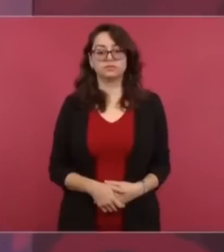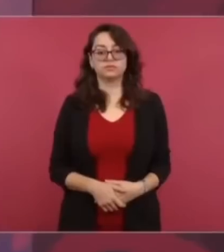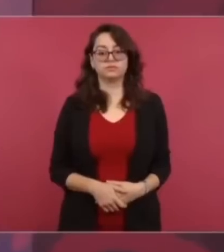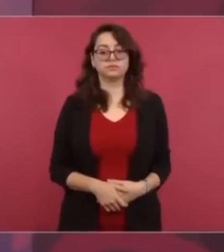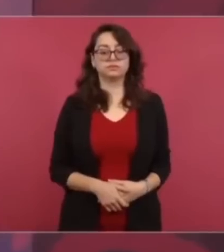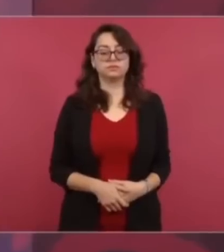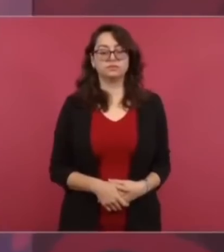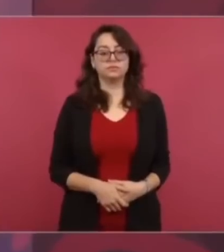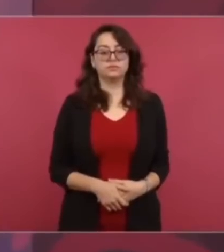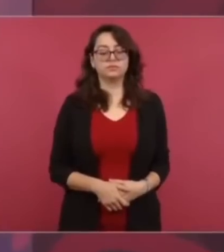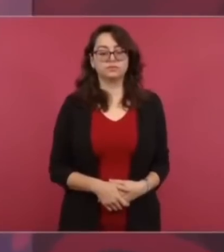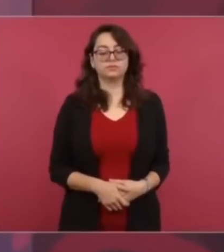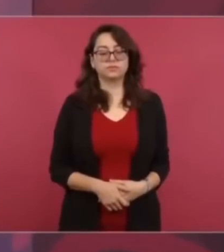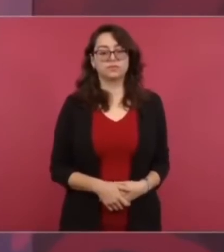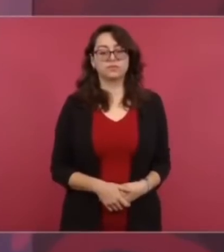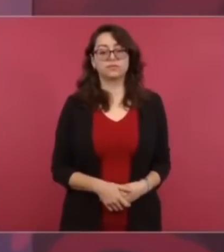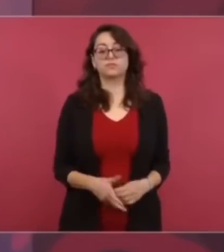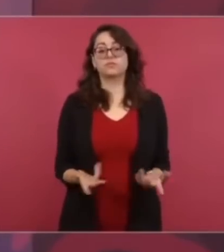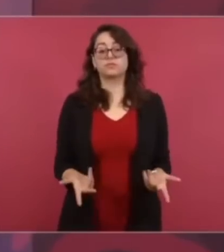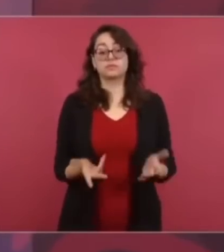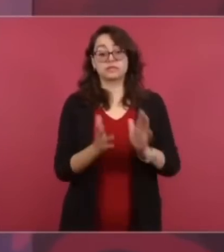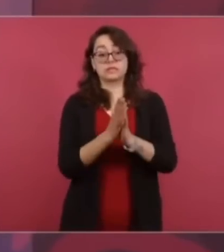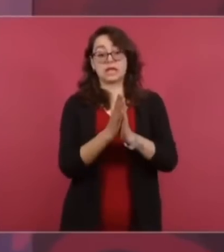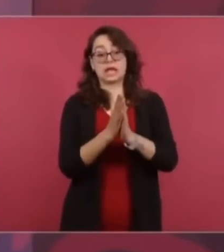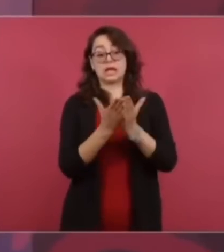libros de texto,